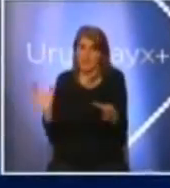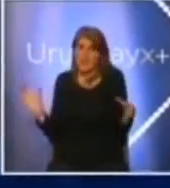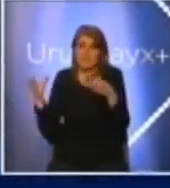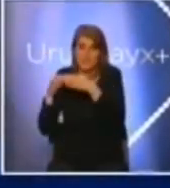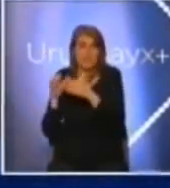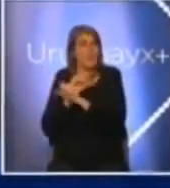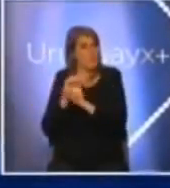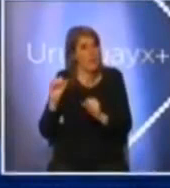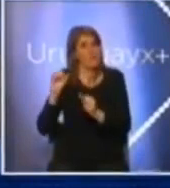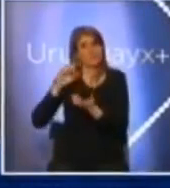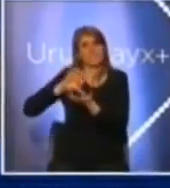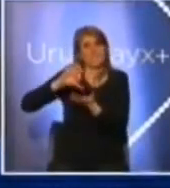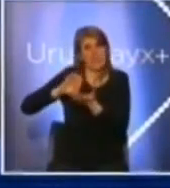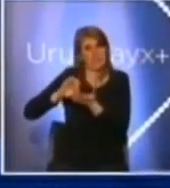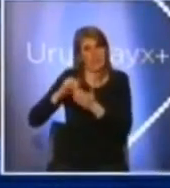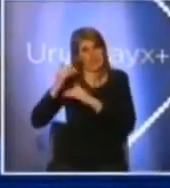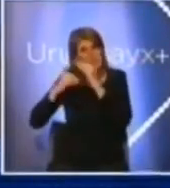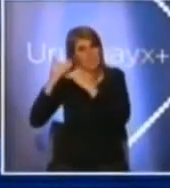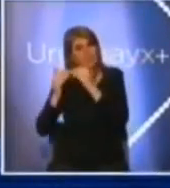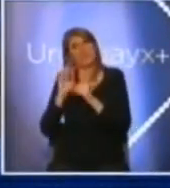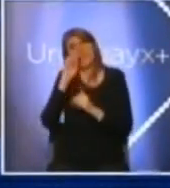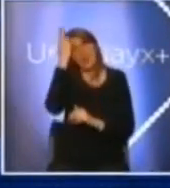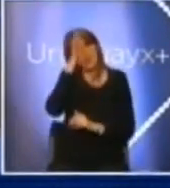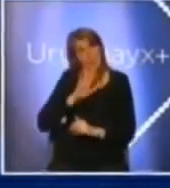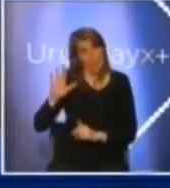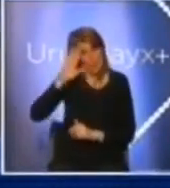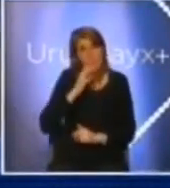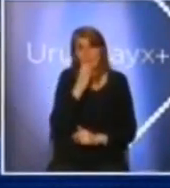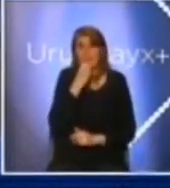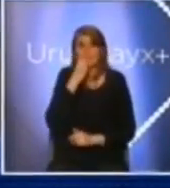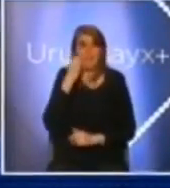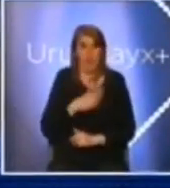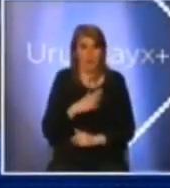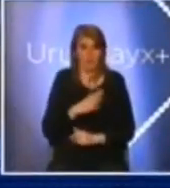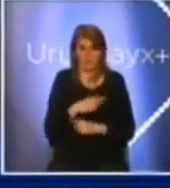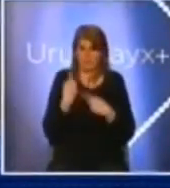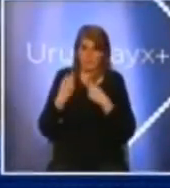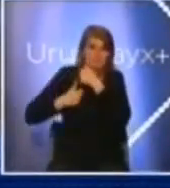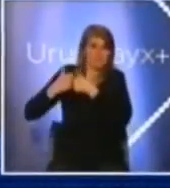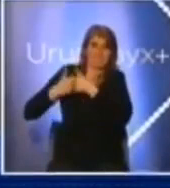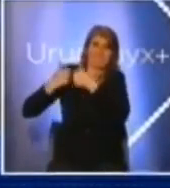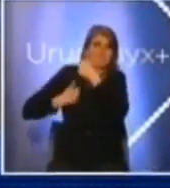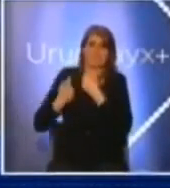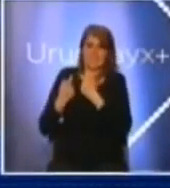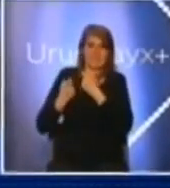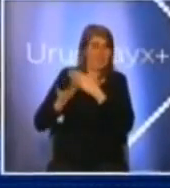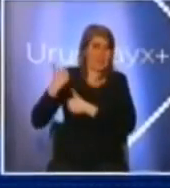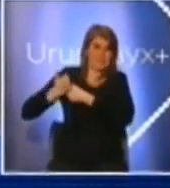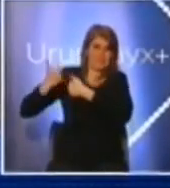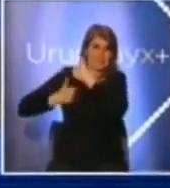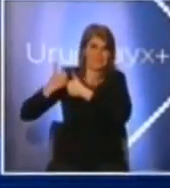sistema nacional de desarrollo para mejorar nuestra competitividad. Hay que crear una